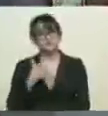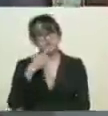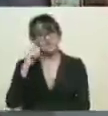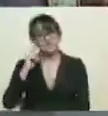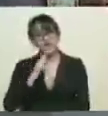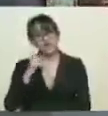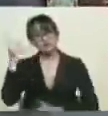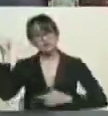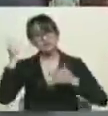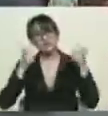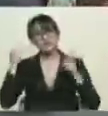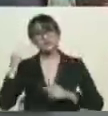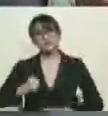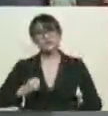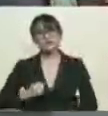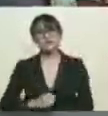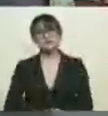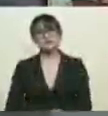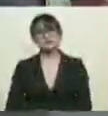y chavista.